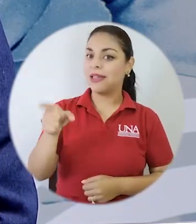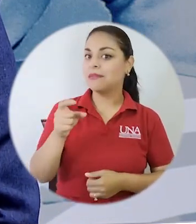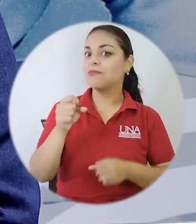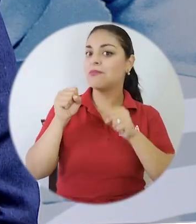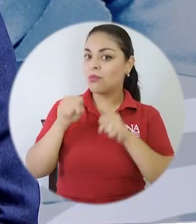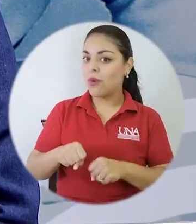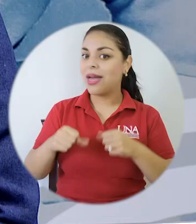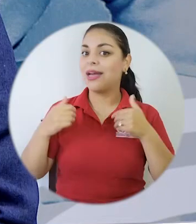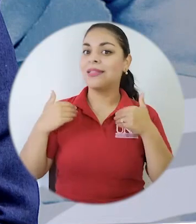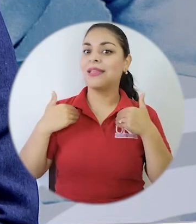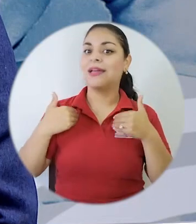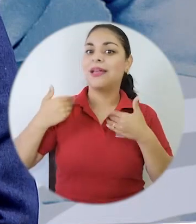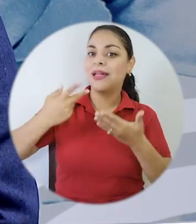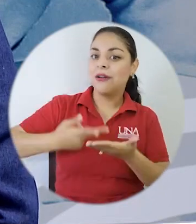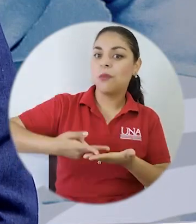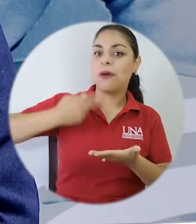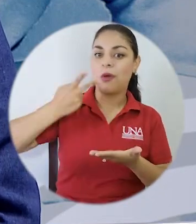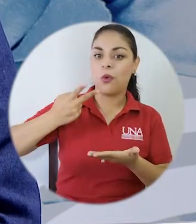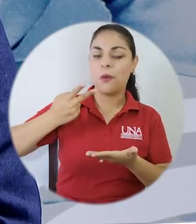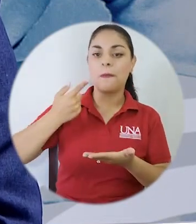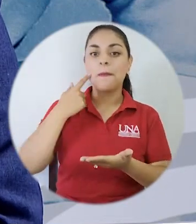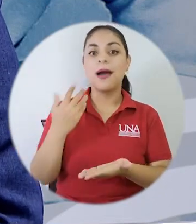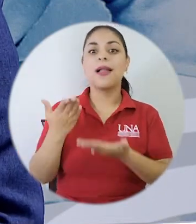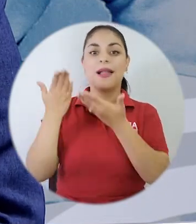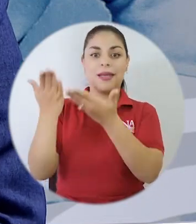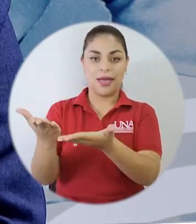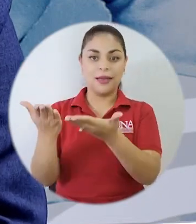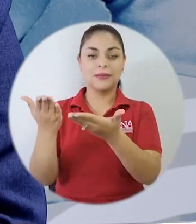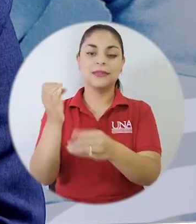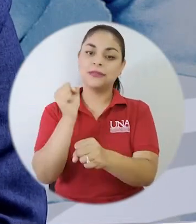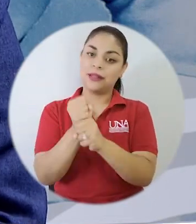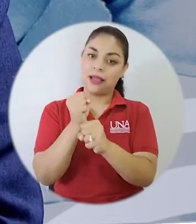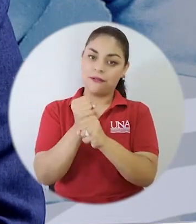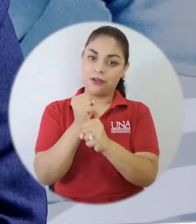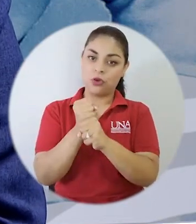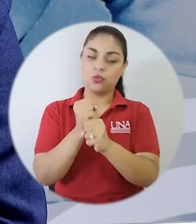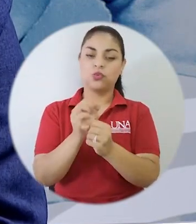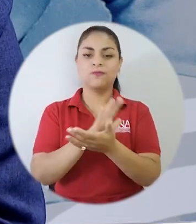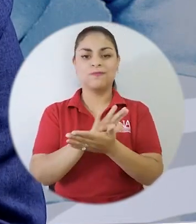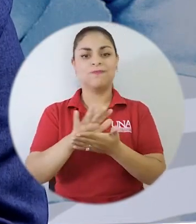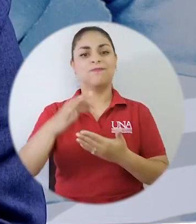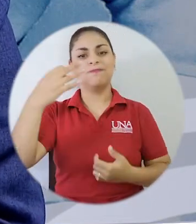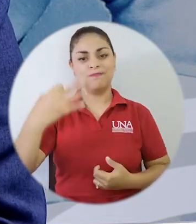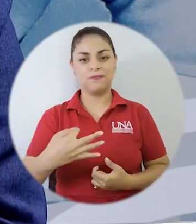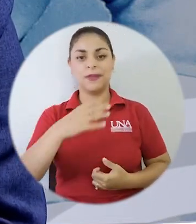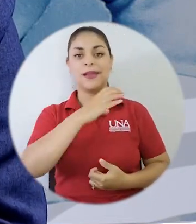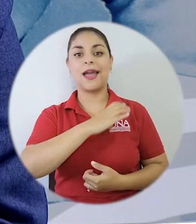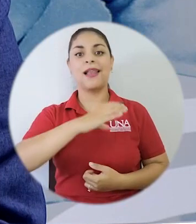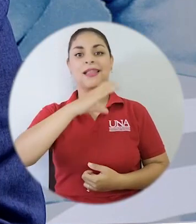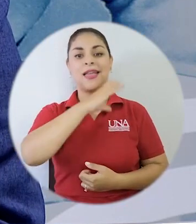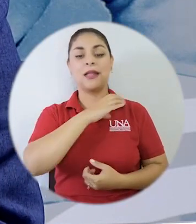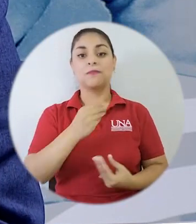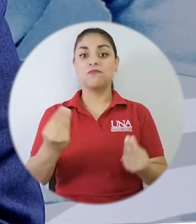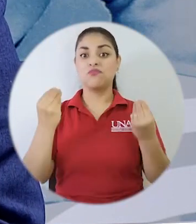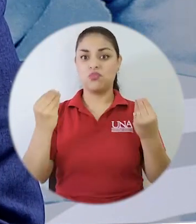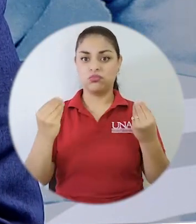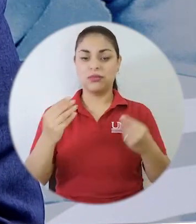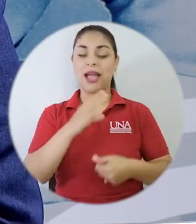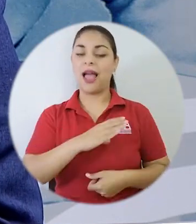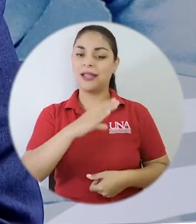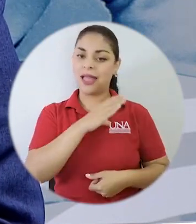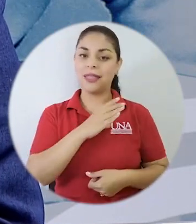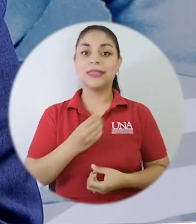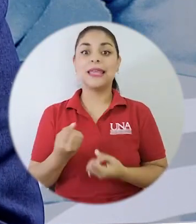realmente pueden generar un valor para poder generar a su vez empleos dignos, de calidad,